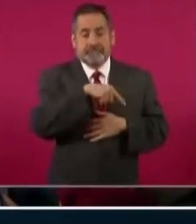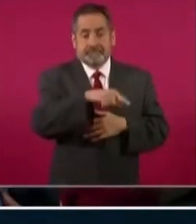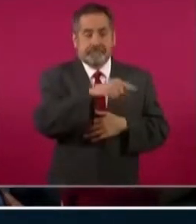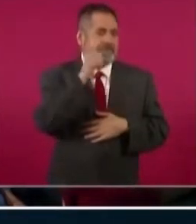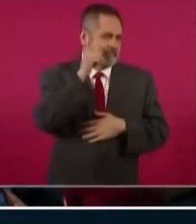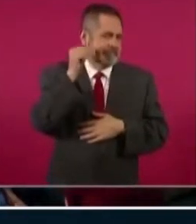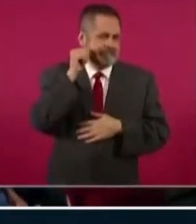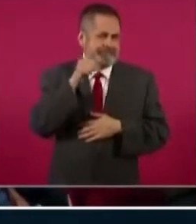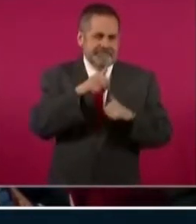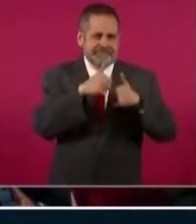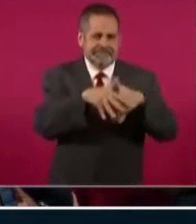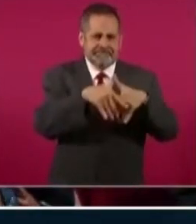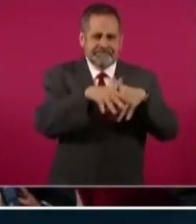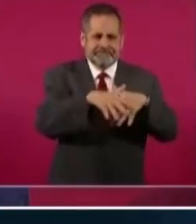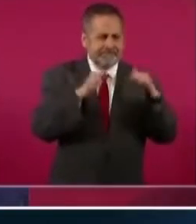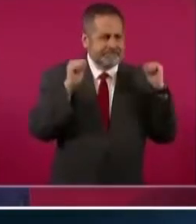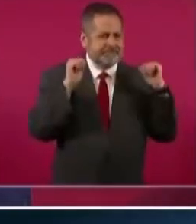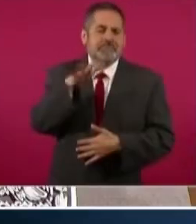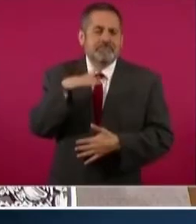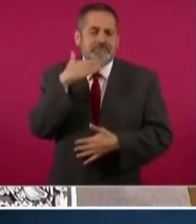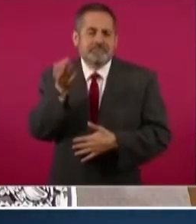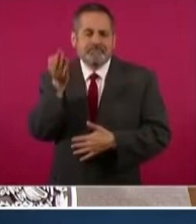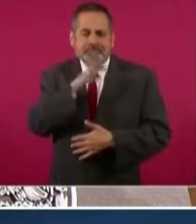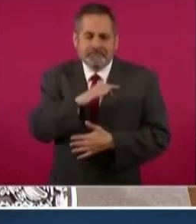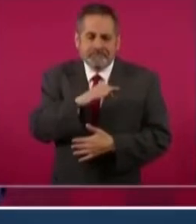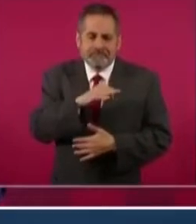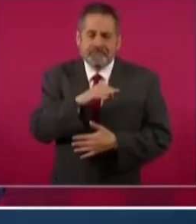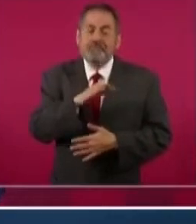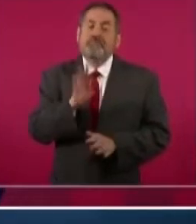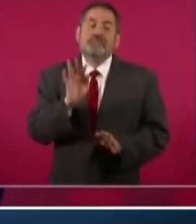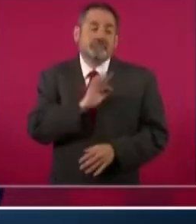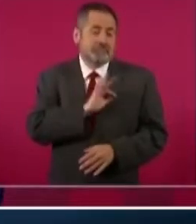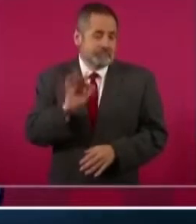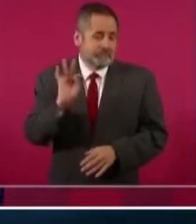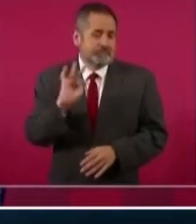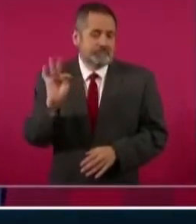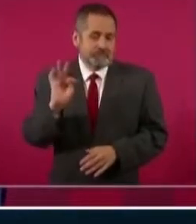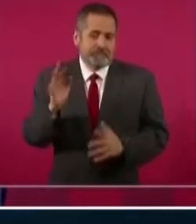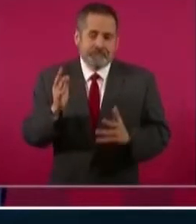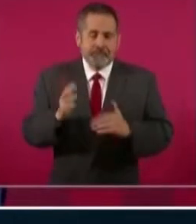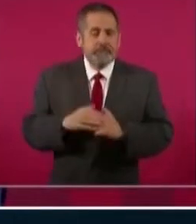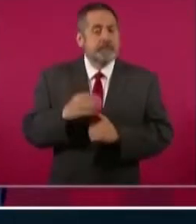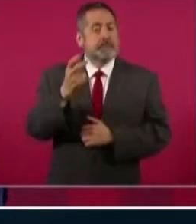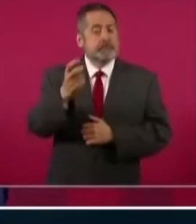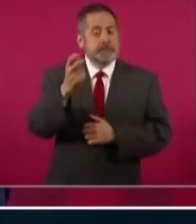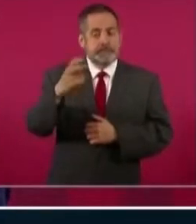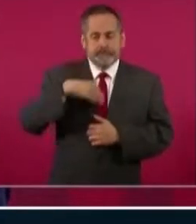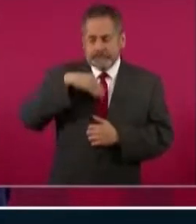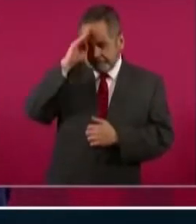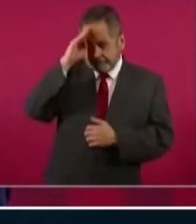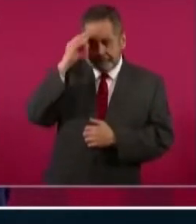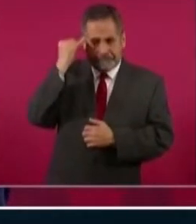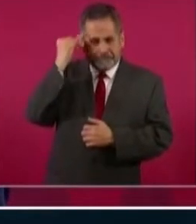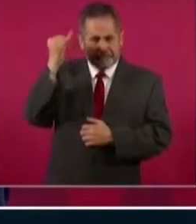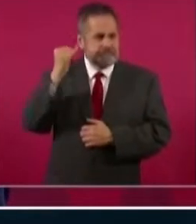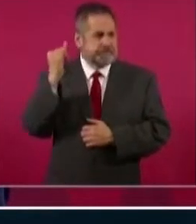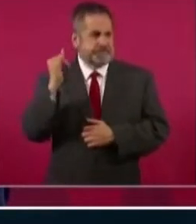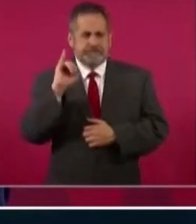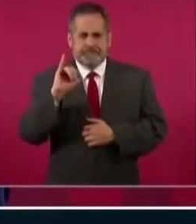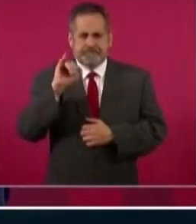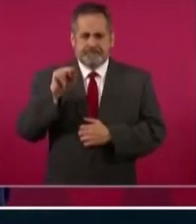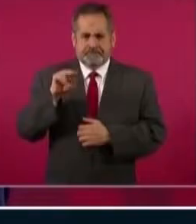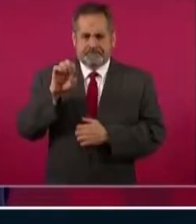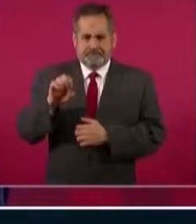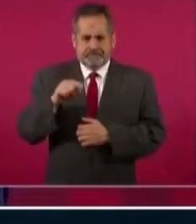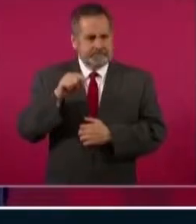los, inclusive creo que él pretendería tomar un cierto liderazgo en